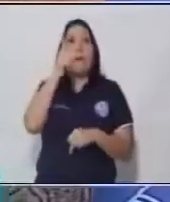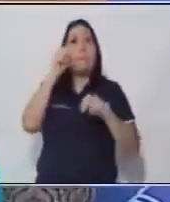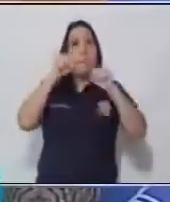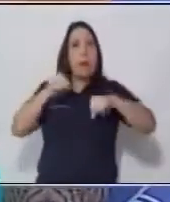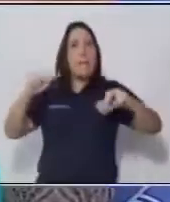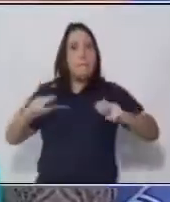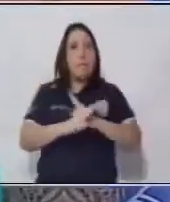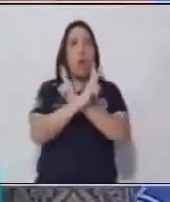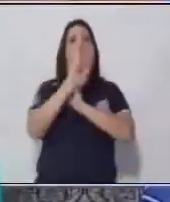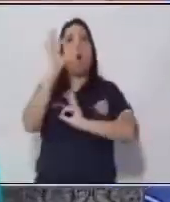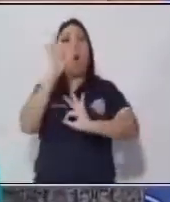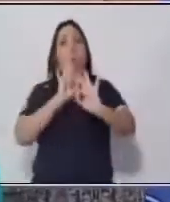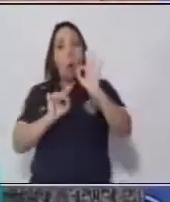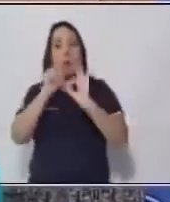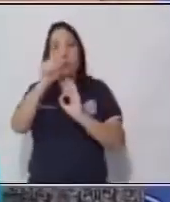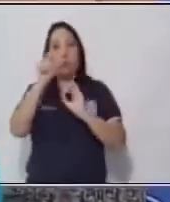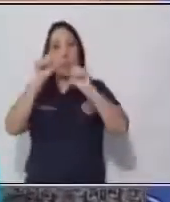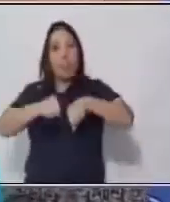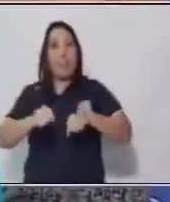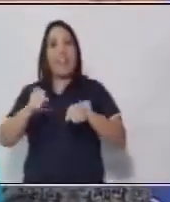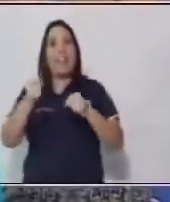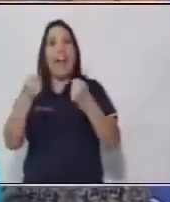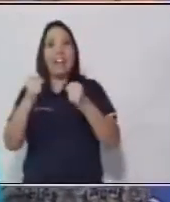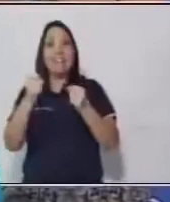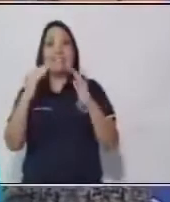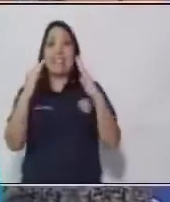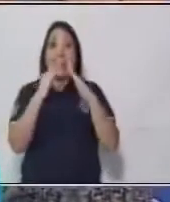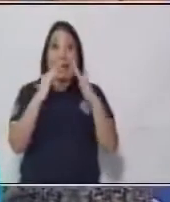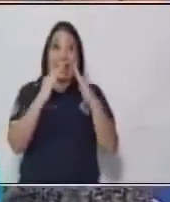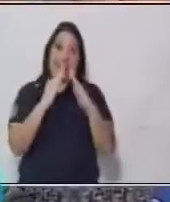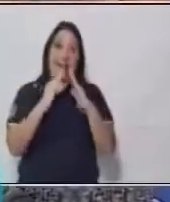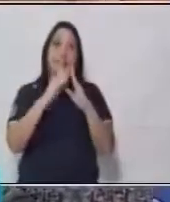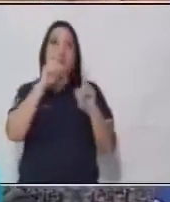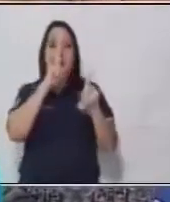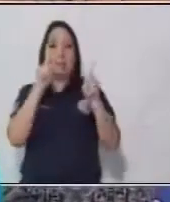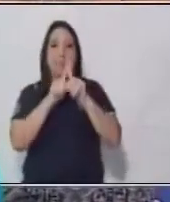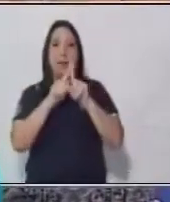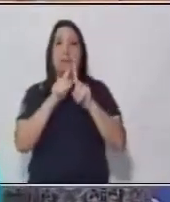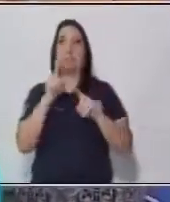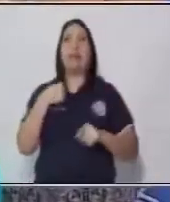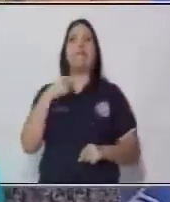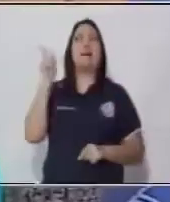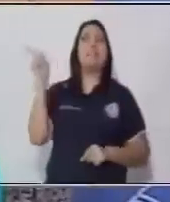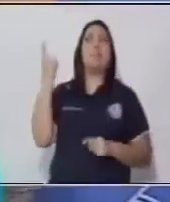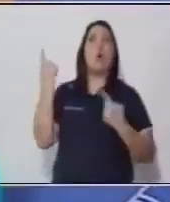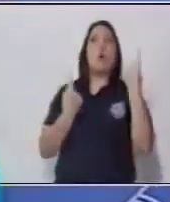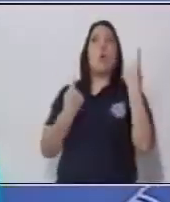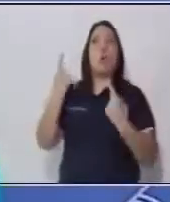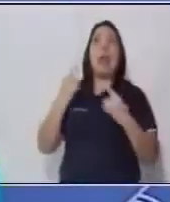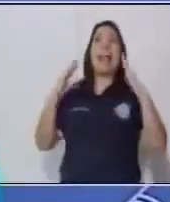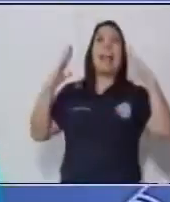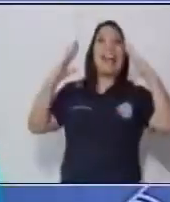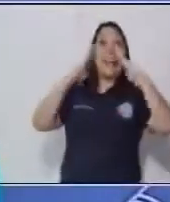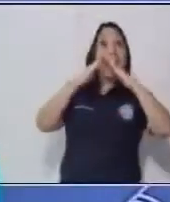realizar. La siguiente, ya solo nos quedan únicamente un par. Tenemos una